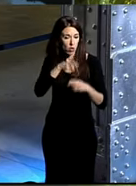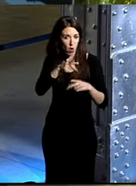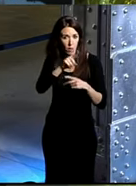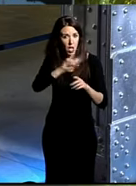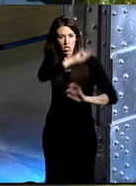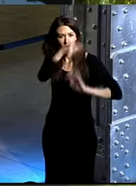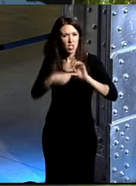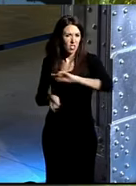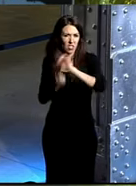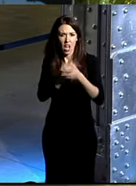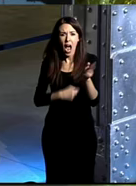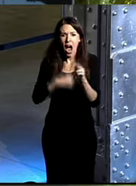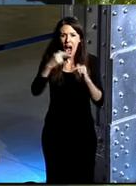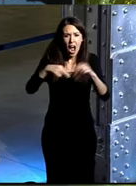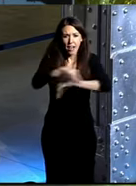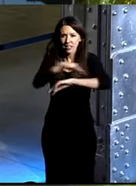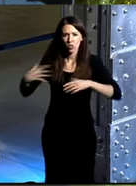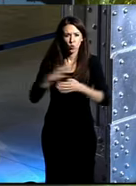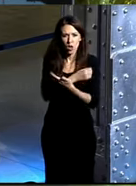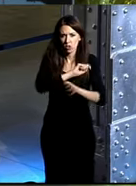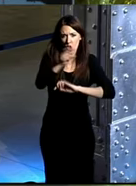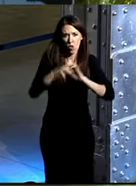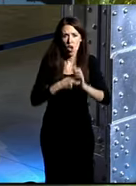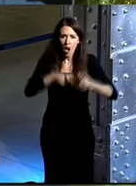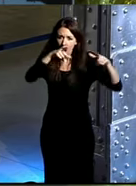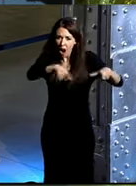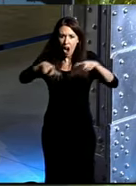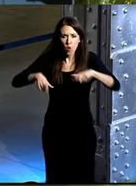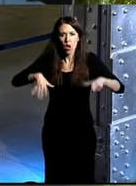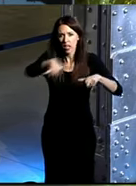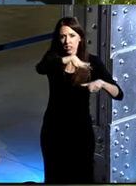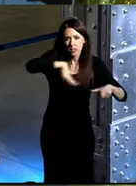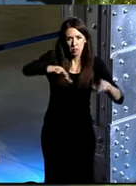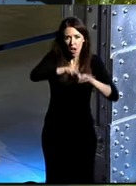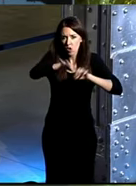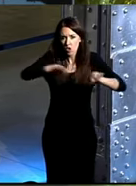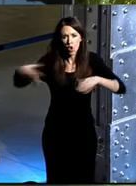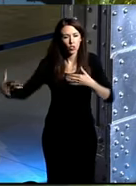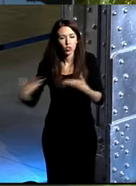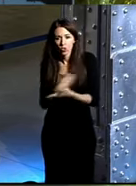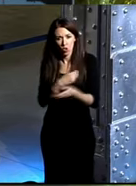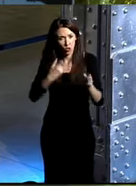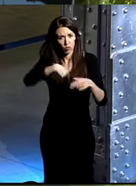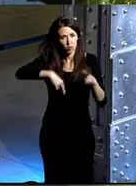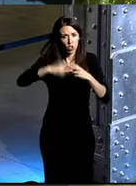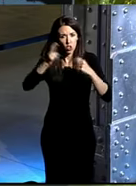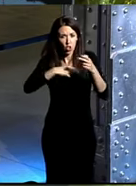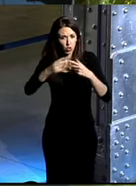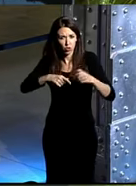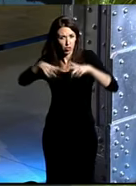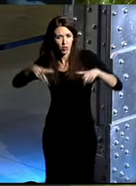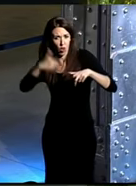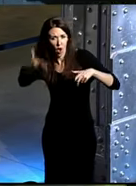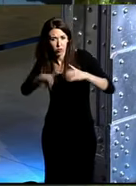cambiando totalmente la arquitectura de toda la escuela, de las aulas, de los espacios de in-between. Estamos construyendo un Media Lab,